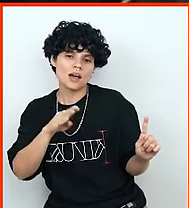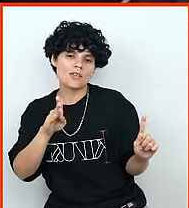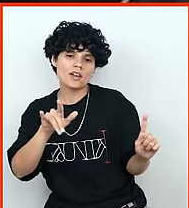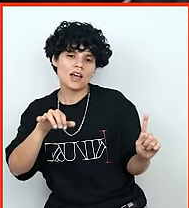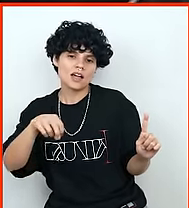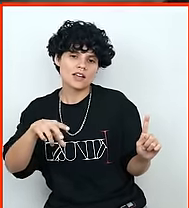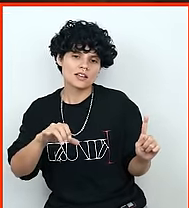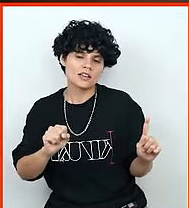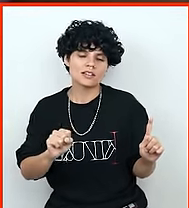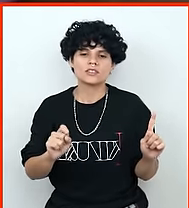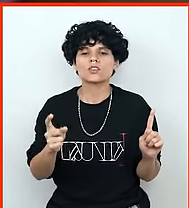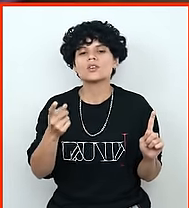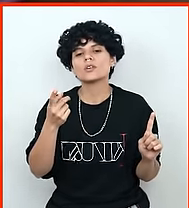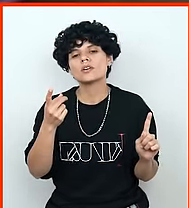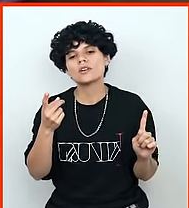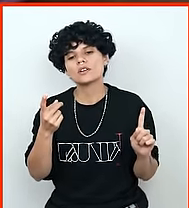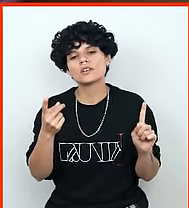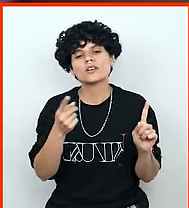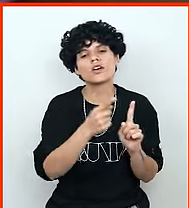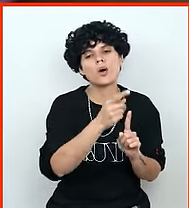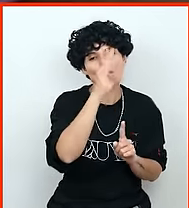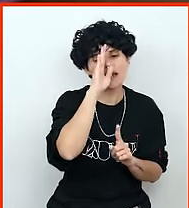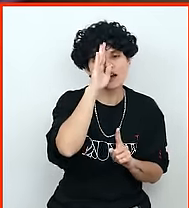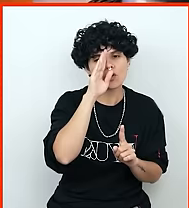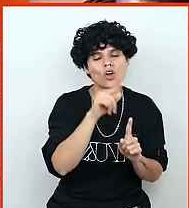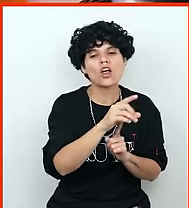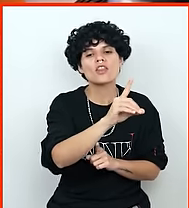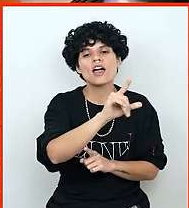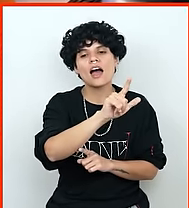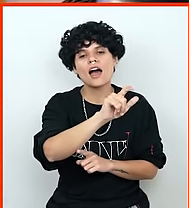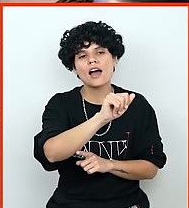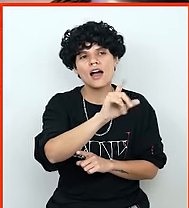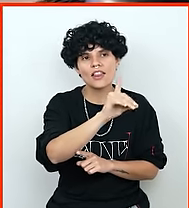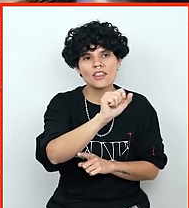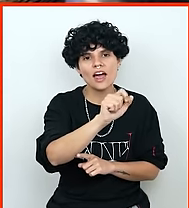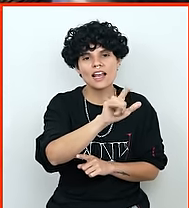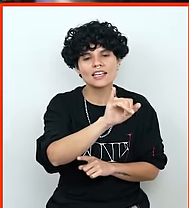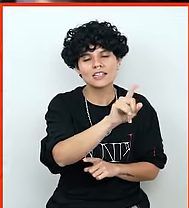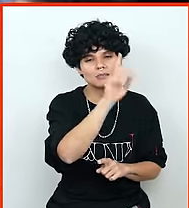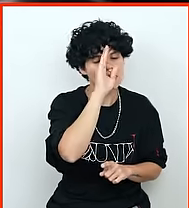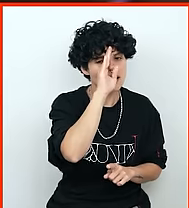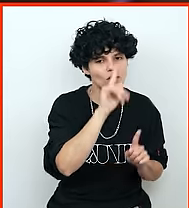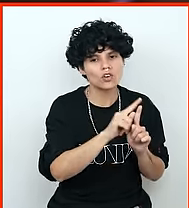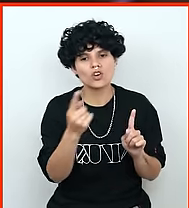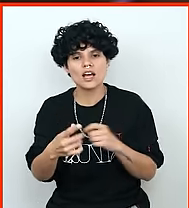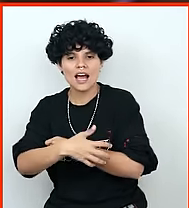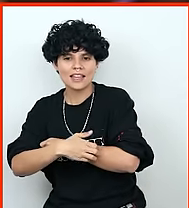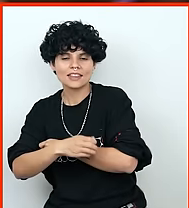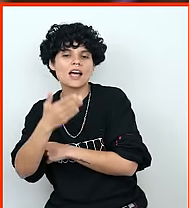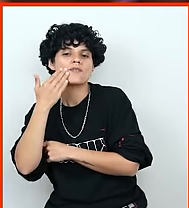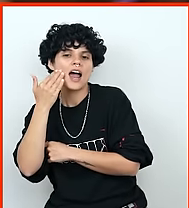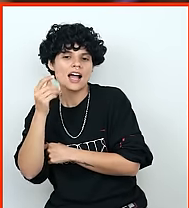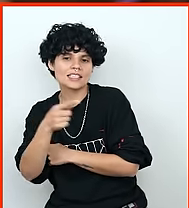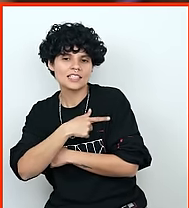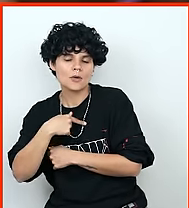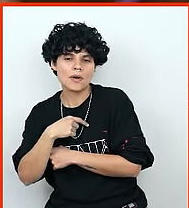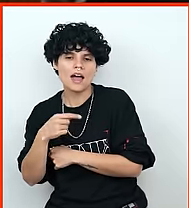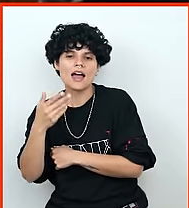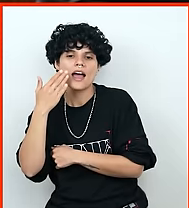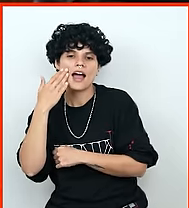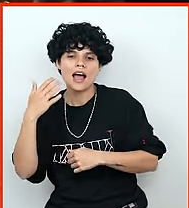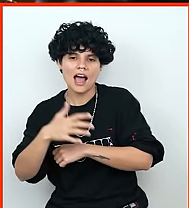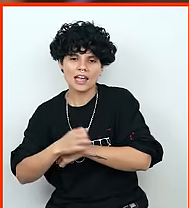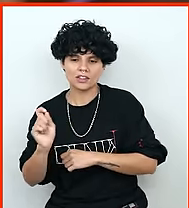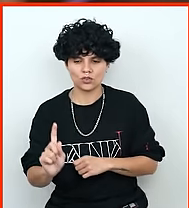esto de los perritos, yo tuve un perrito que quise mucho que se llama Dalí. Y él ya había fallecido, me acuerdo, el Dalí. Y yo había rescatado una gatita que se llamaba Blanca,